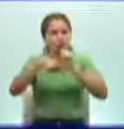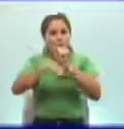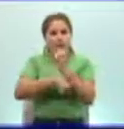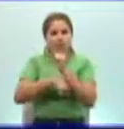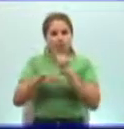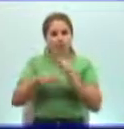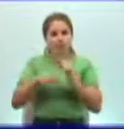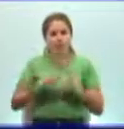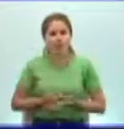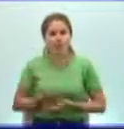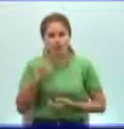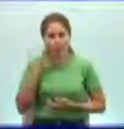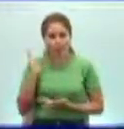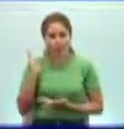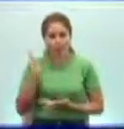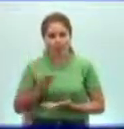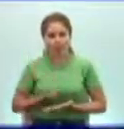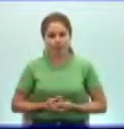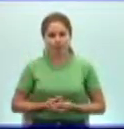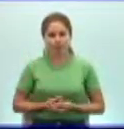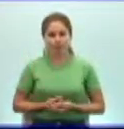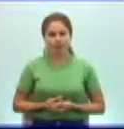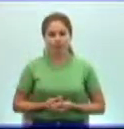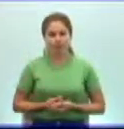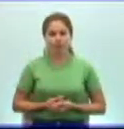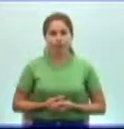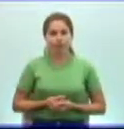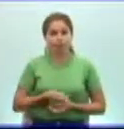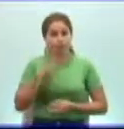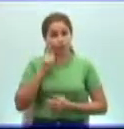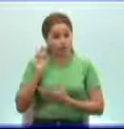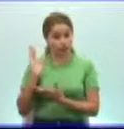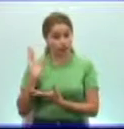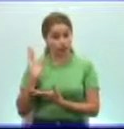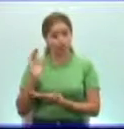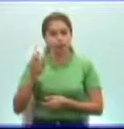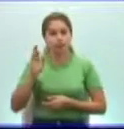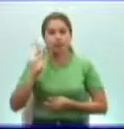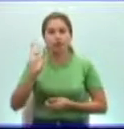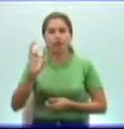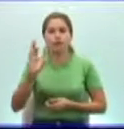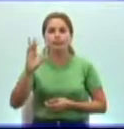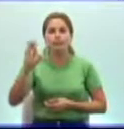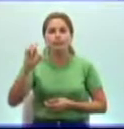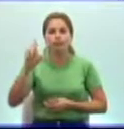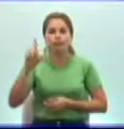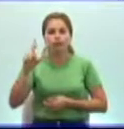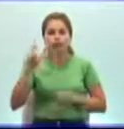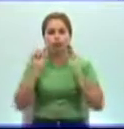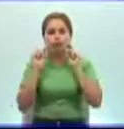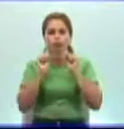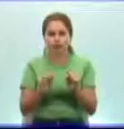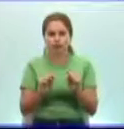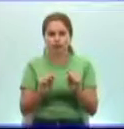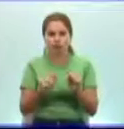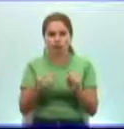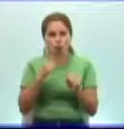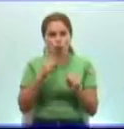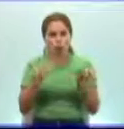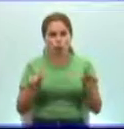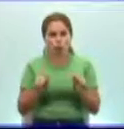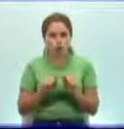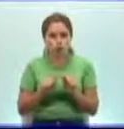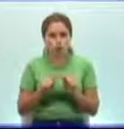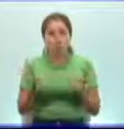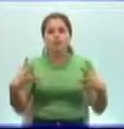ello. Veamos. La fuerza electromotriz, como aparece en pantalla, se relaciona o